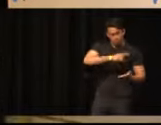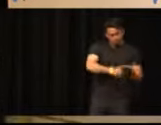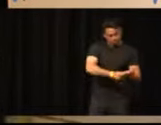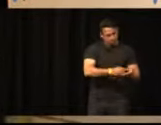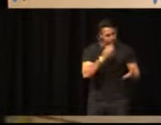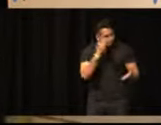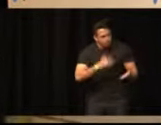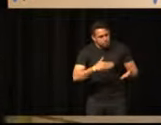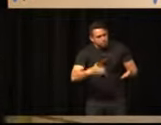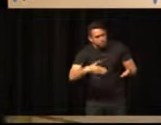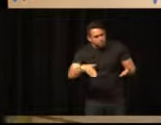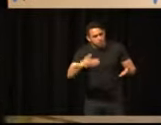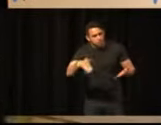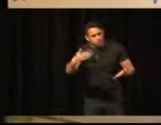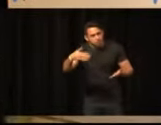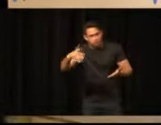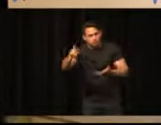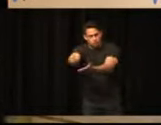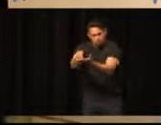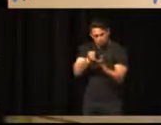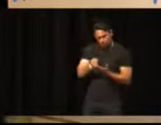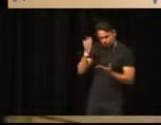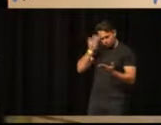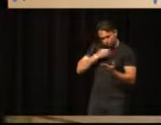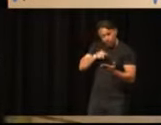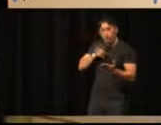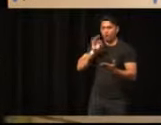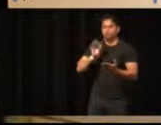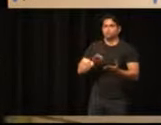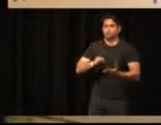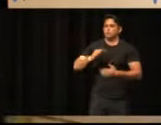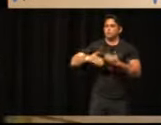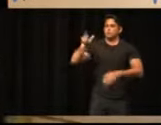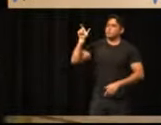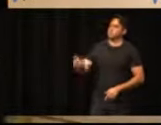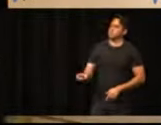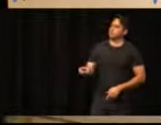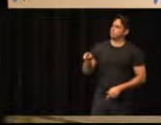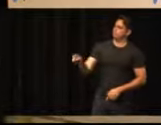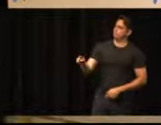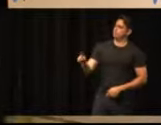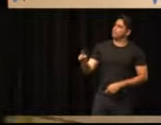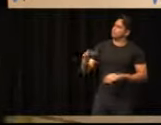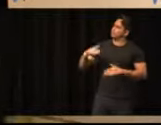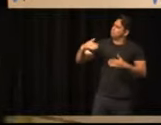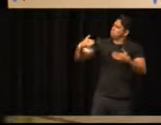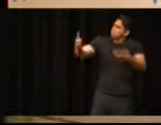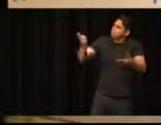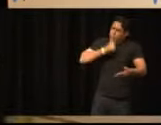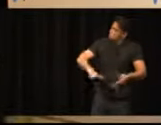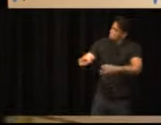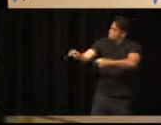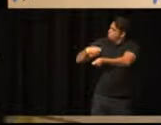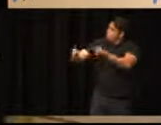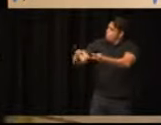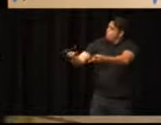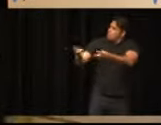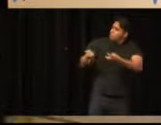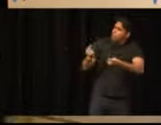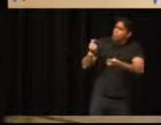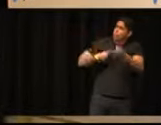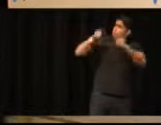demarcar y traer resultados efectivos que puedan inclusive contribuir con la formación de alto rendimiento, en